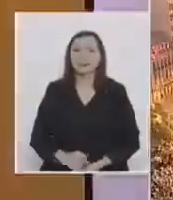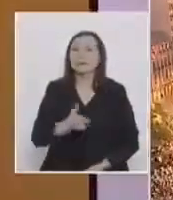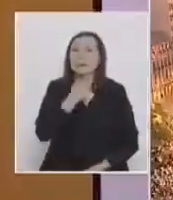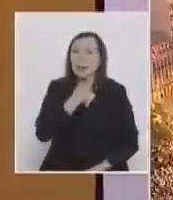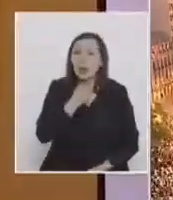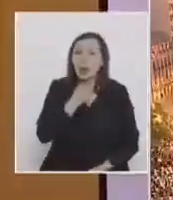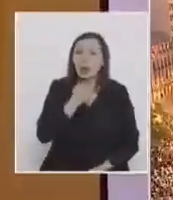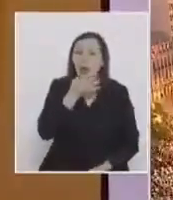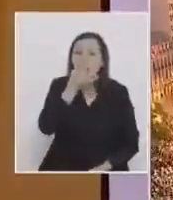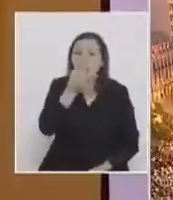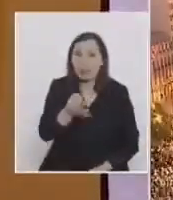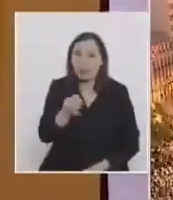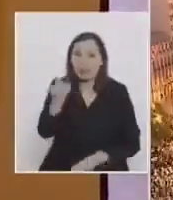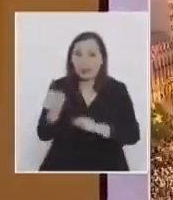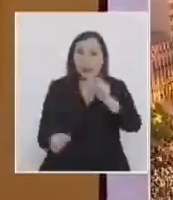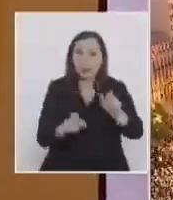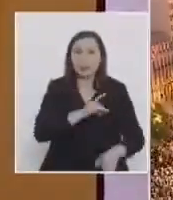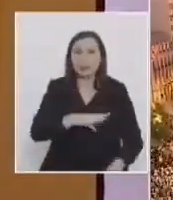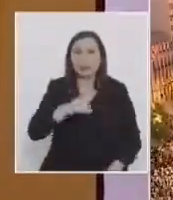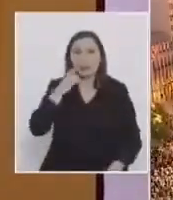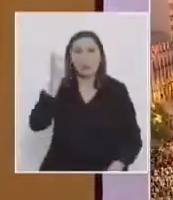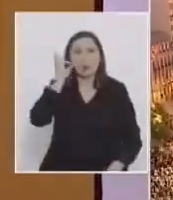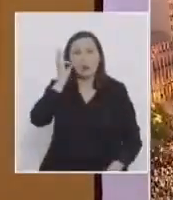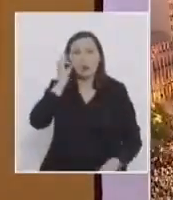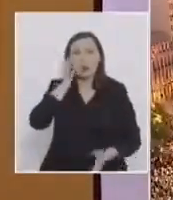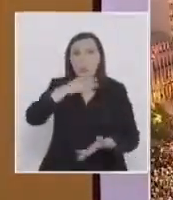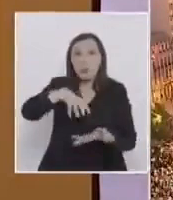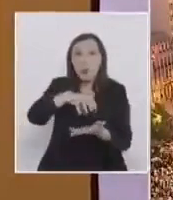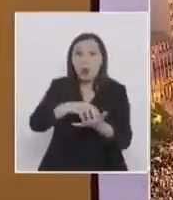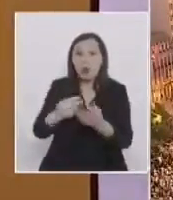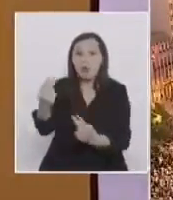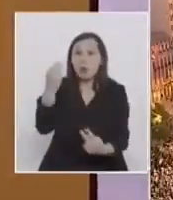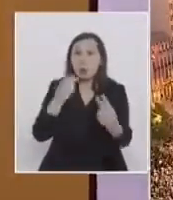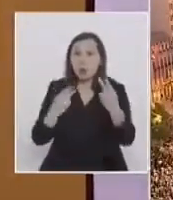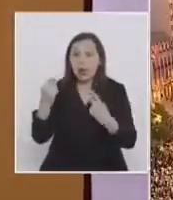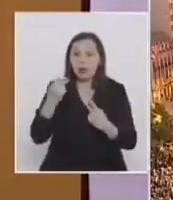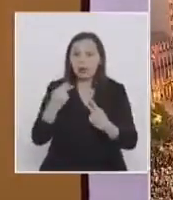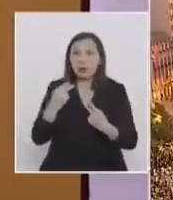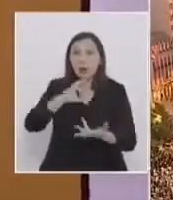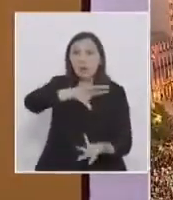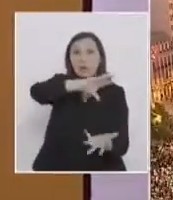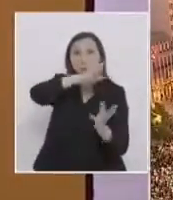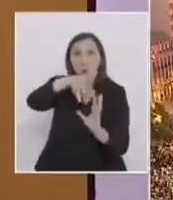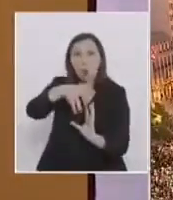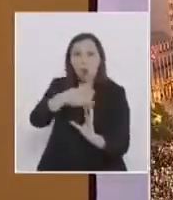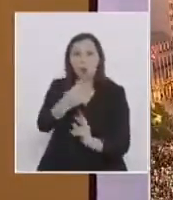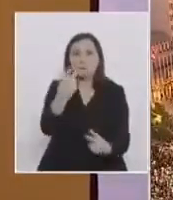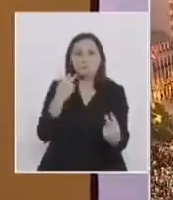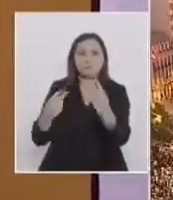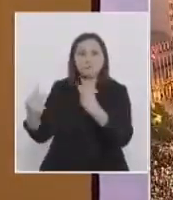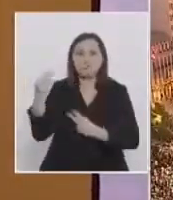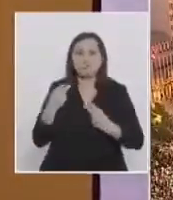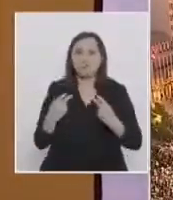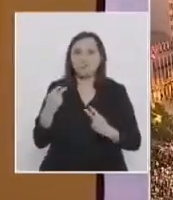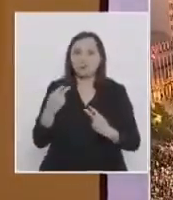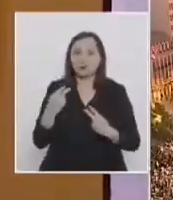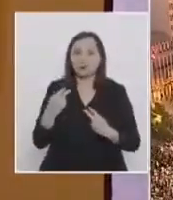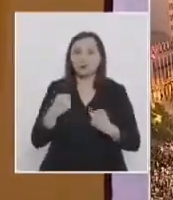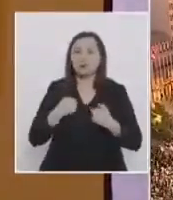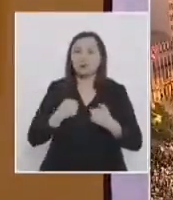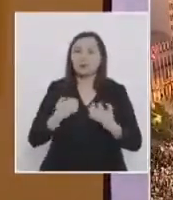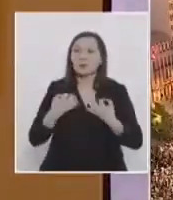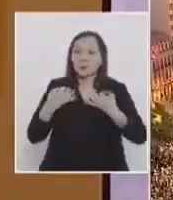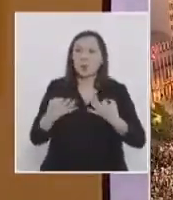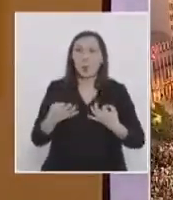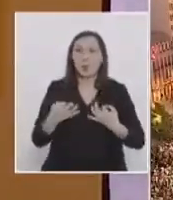Quiero decirles, chilenos y chilenas, que el pueblo nos está mirando, el mundo nos está mirando, y estoy